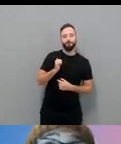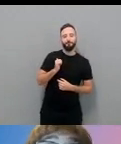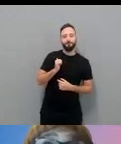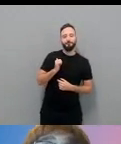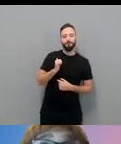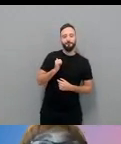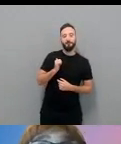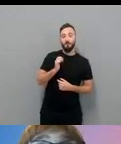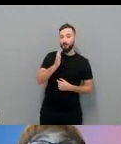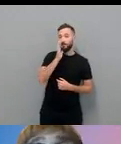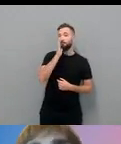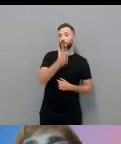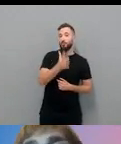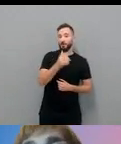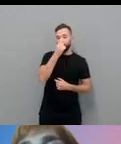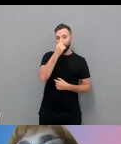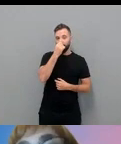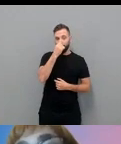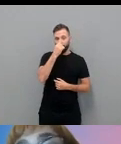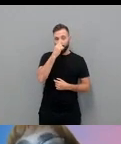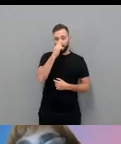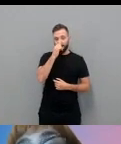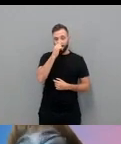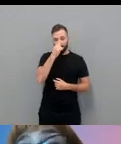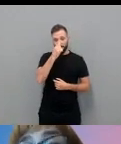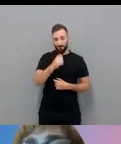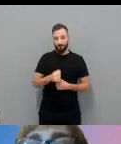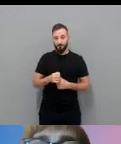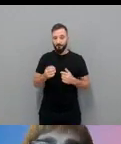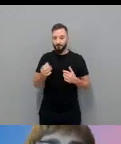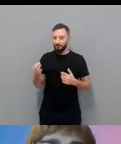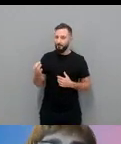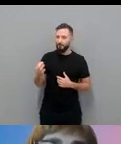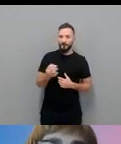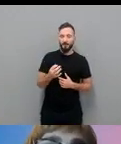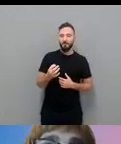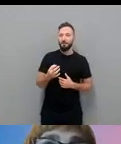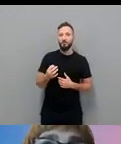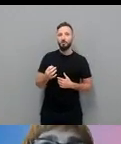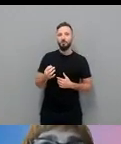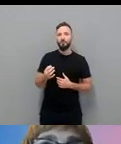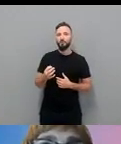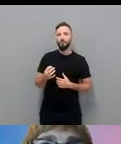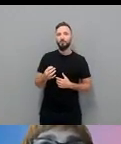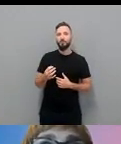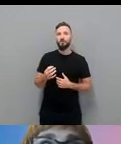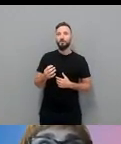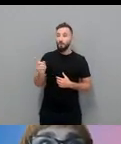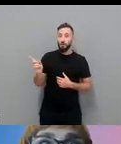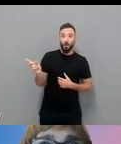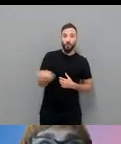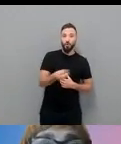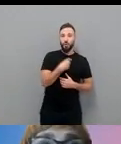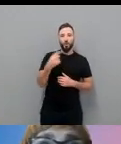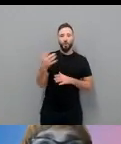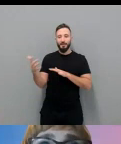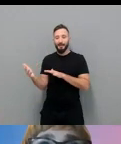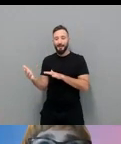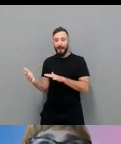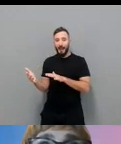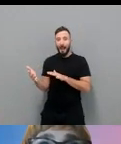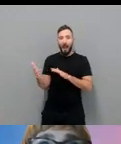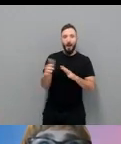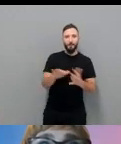y por ello pues, tenemos que no solo avanzar en esa implementación